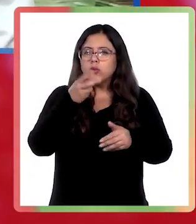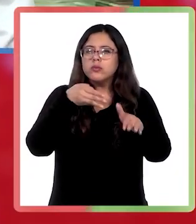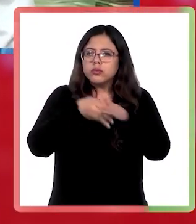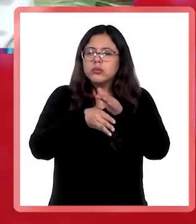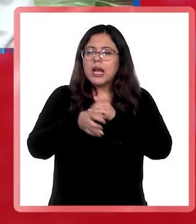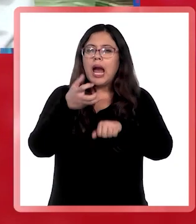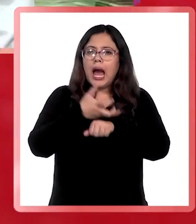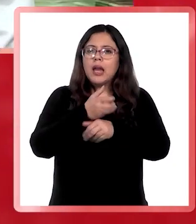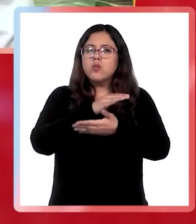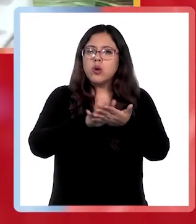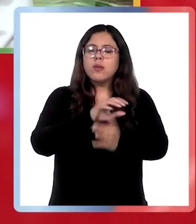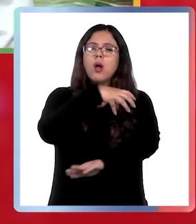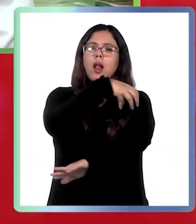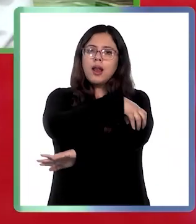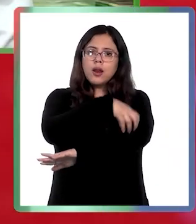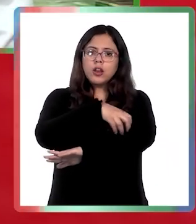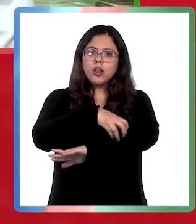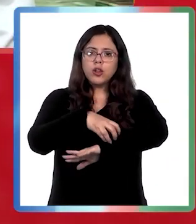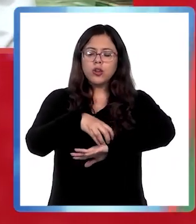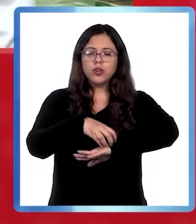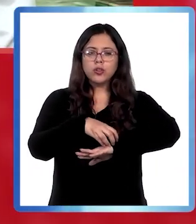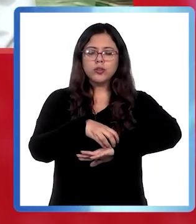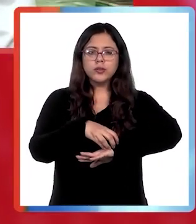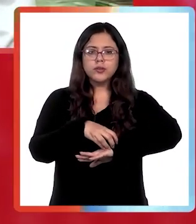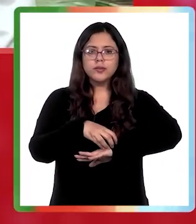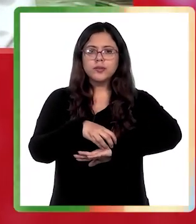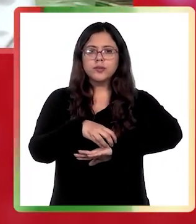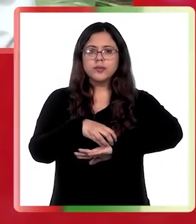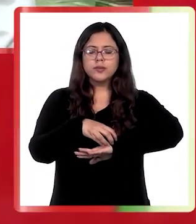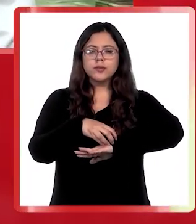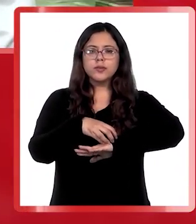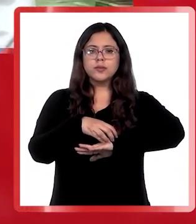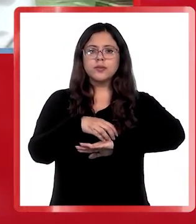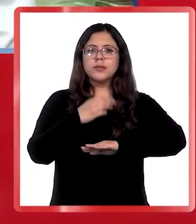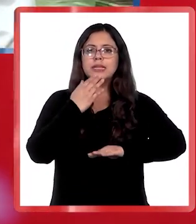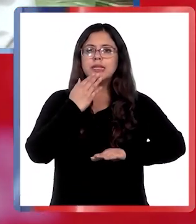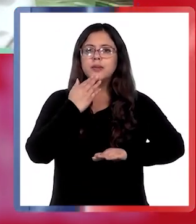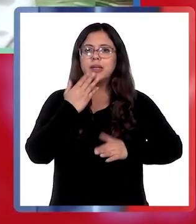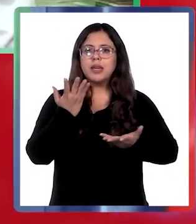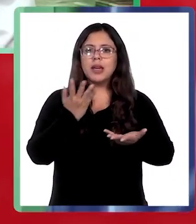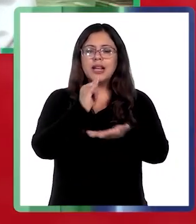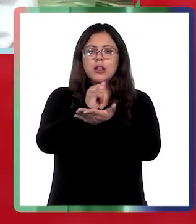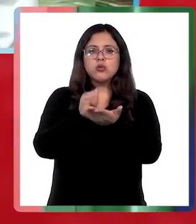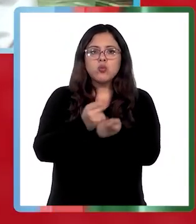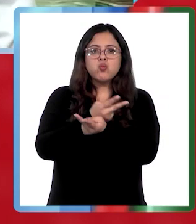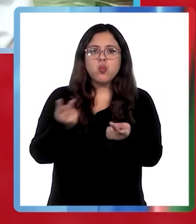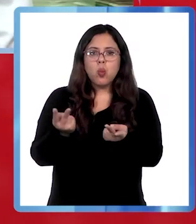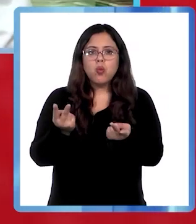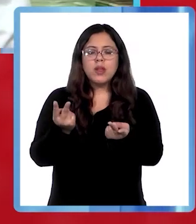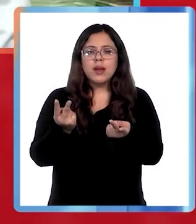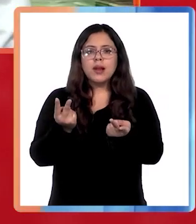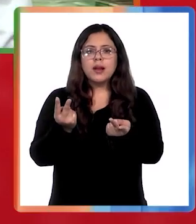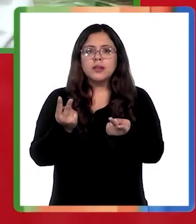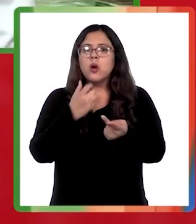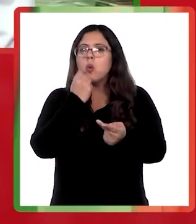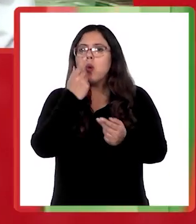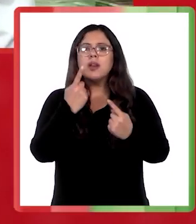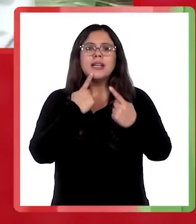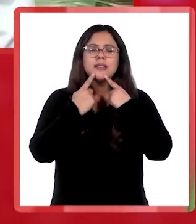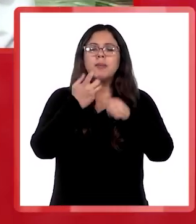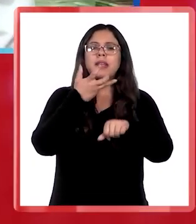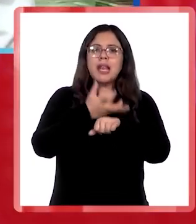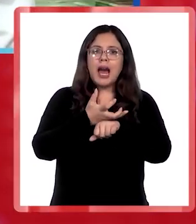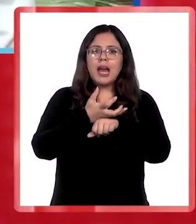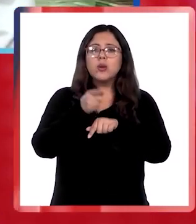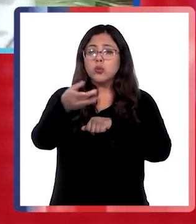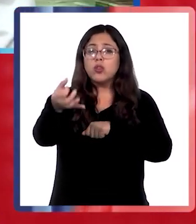las regiones, en el sector público también? ¿Qué exámenes existen disponibles? Usted nos mencionaba